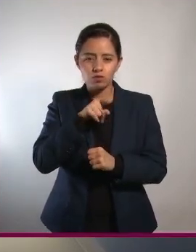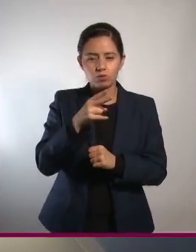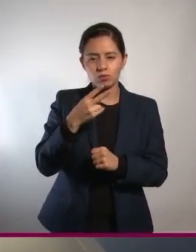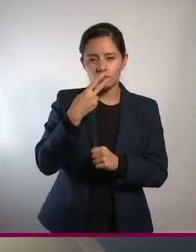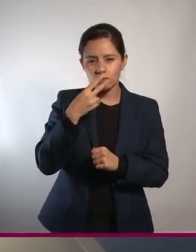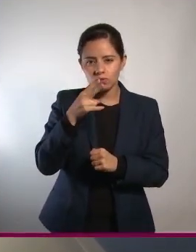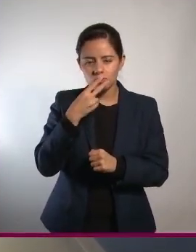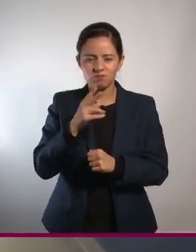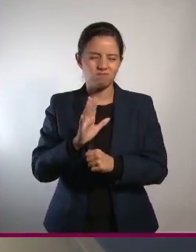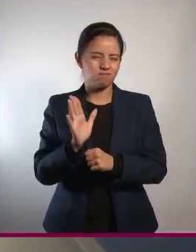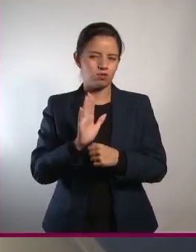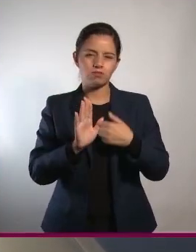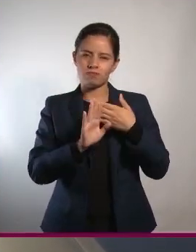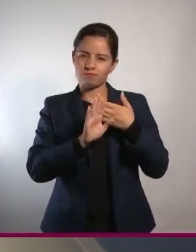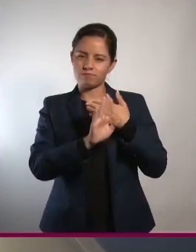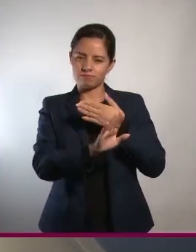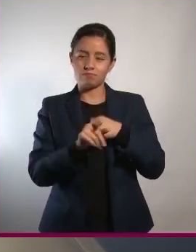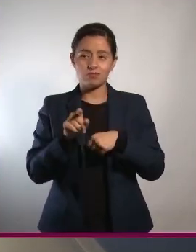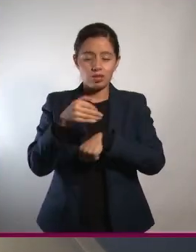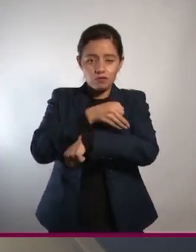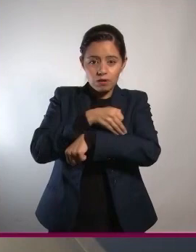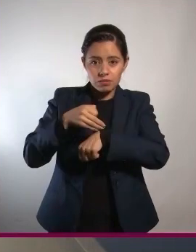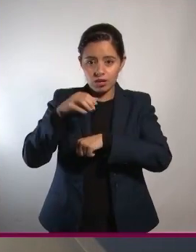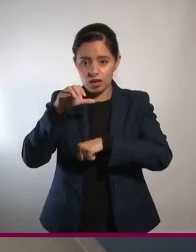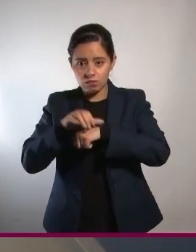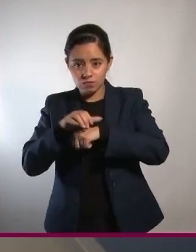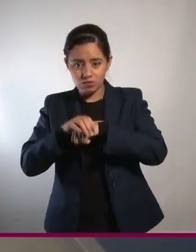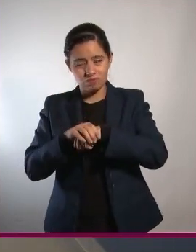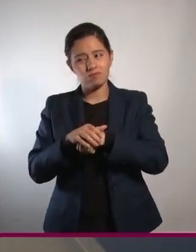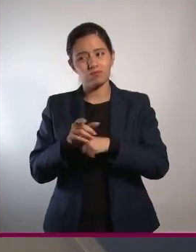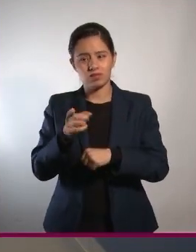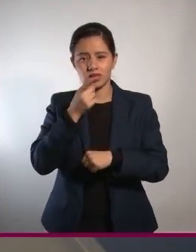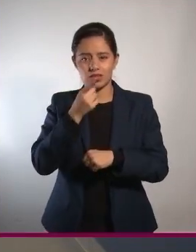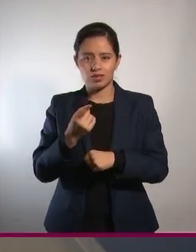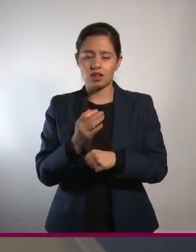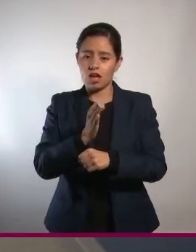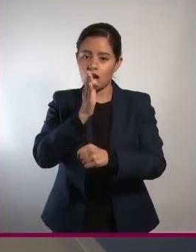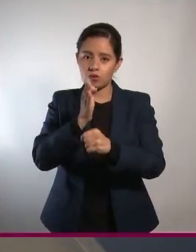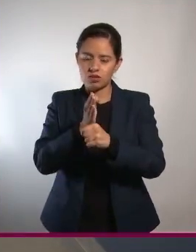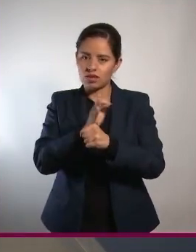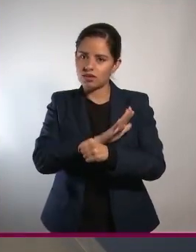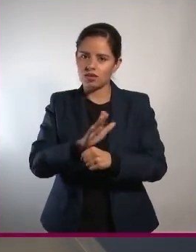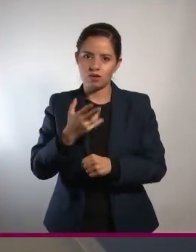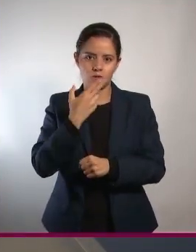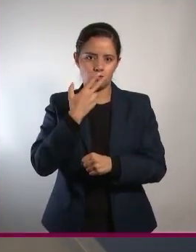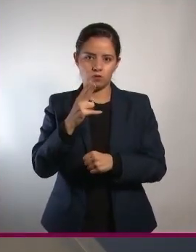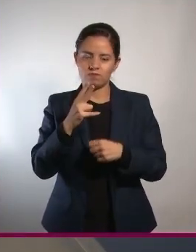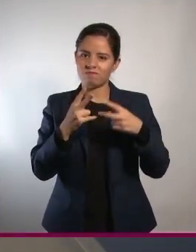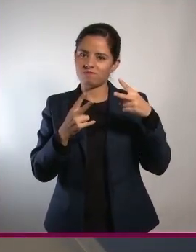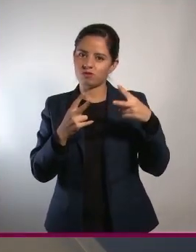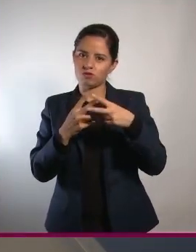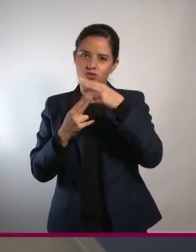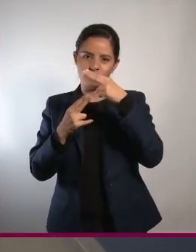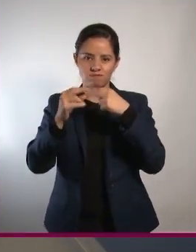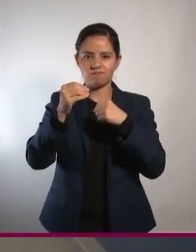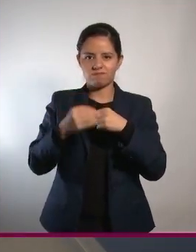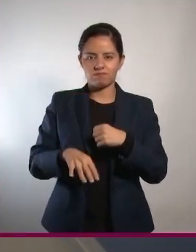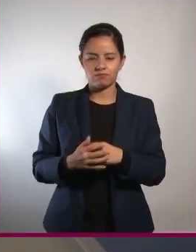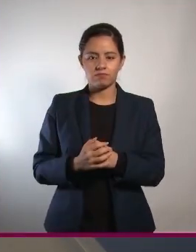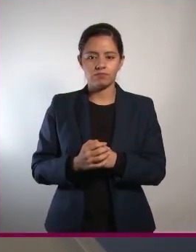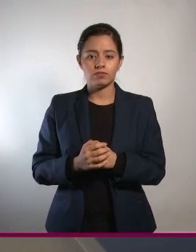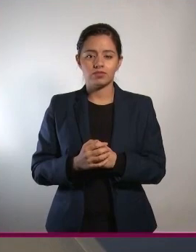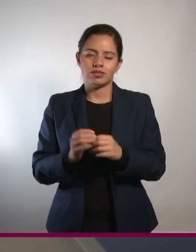tabaco. Insiste a familiares y amigos que este es el mejor momento para dejar el cigarro y modificar hábitos dañinos. Y